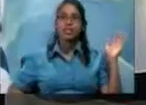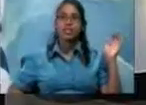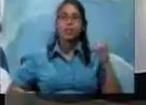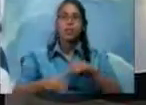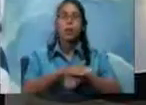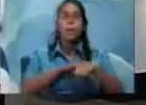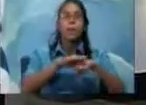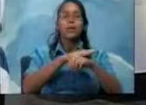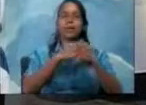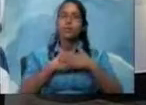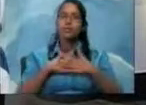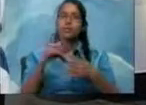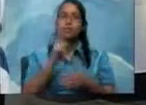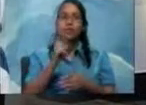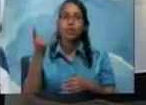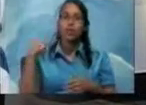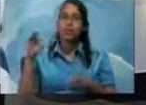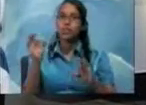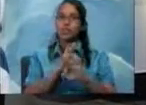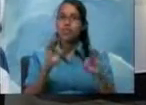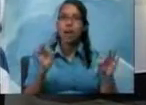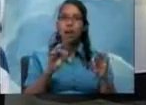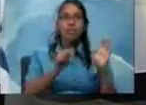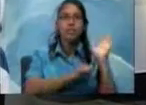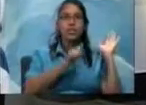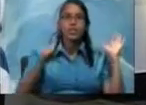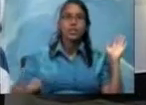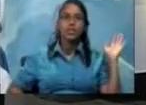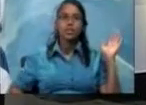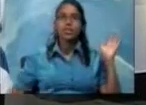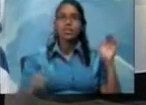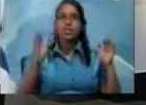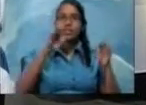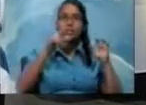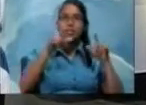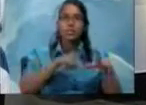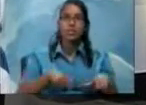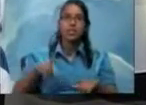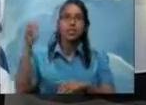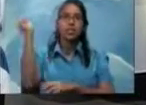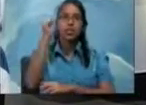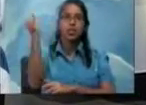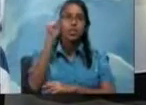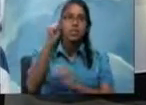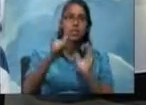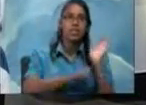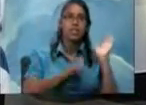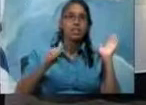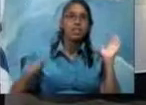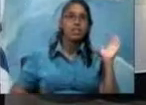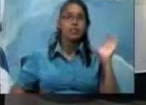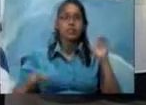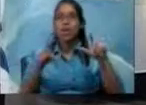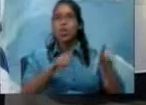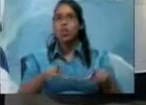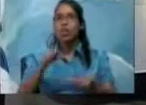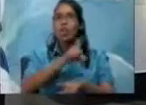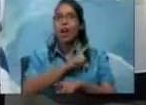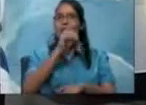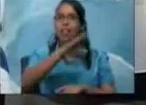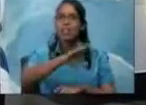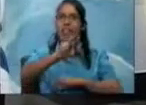Perdona no tenemos nada señor andamos aquí en desobediencia señor en lugar de estar